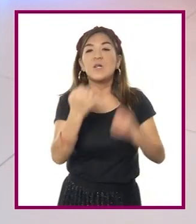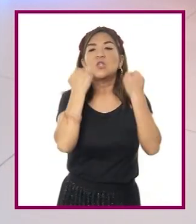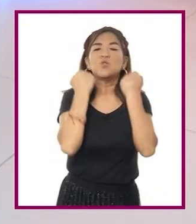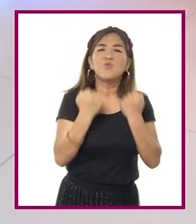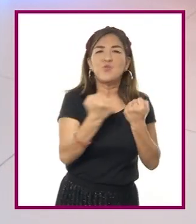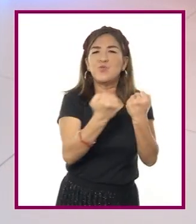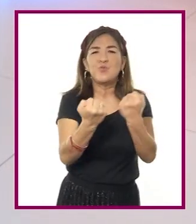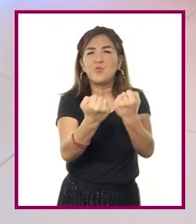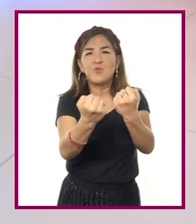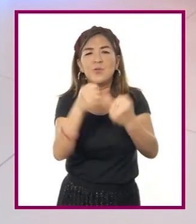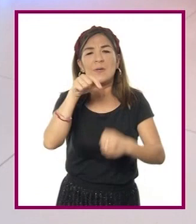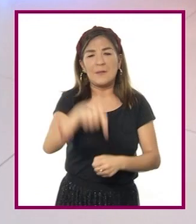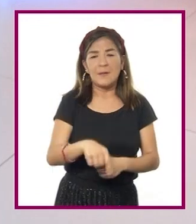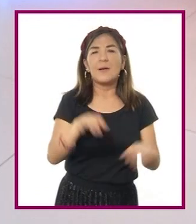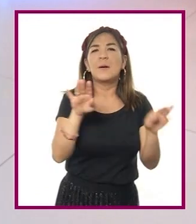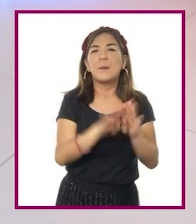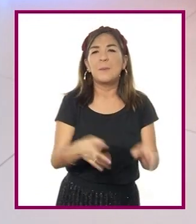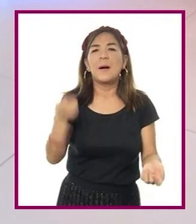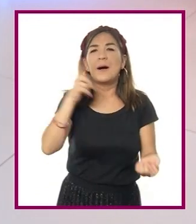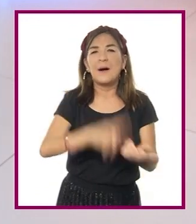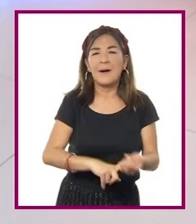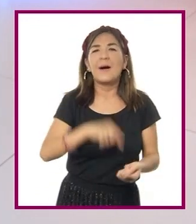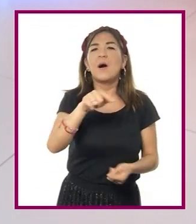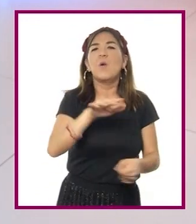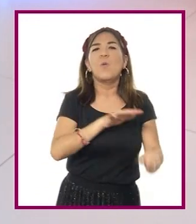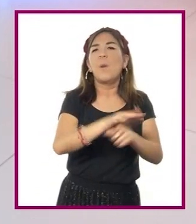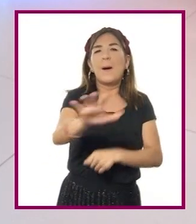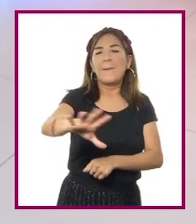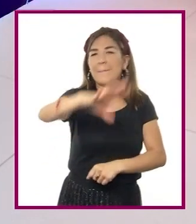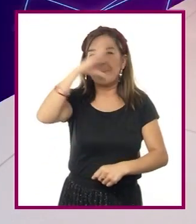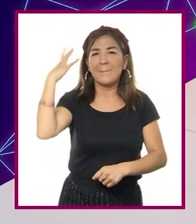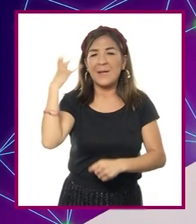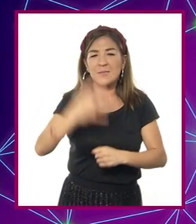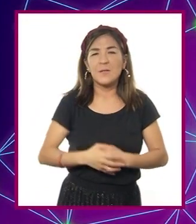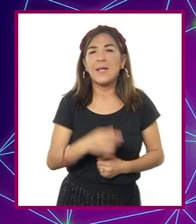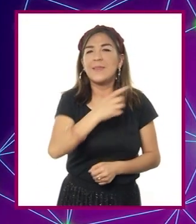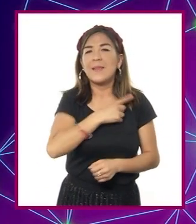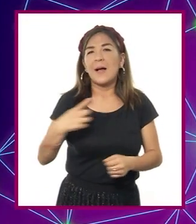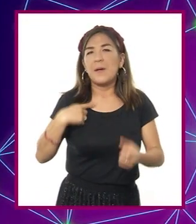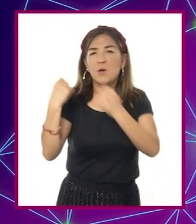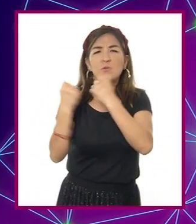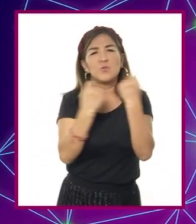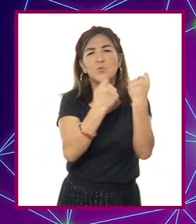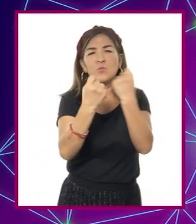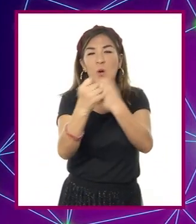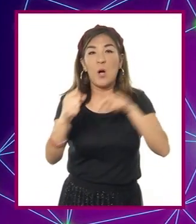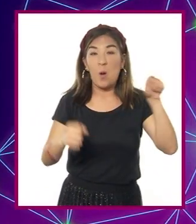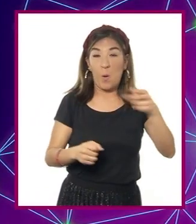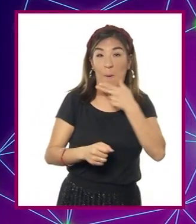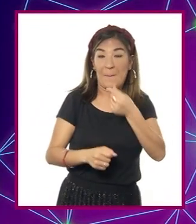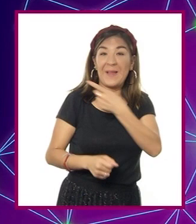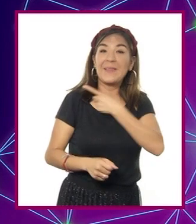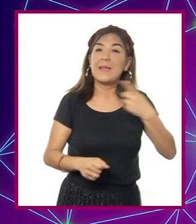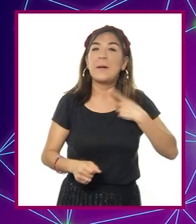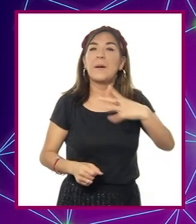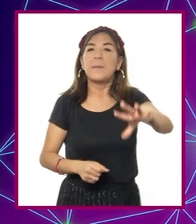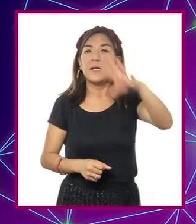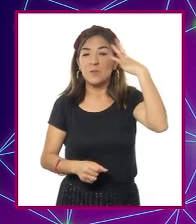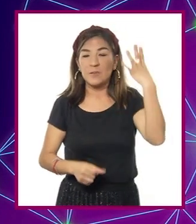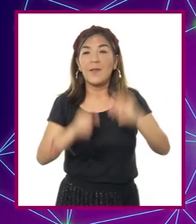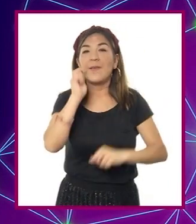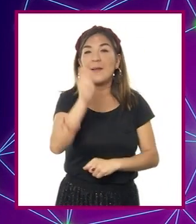recorrido en 4 horas, ¿a qué velocidad debería conducir? Juan debería conducir a